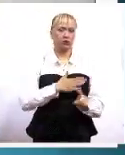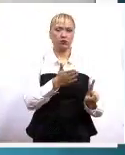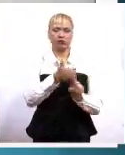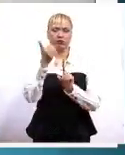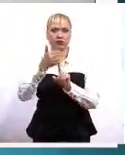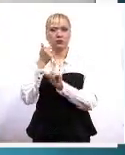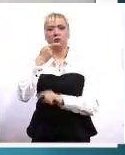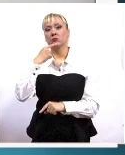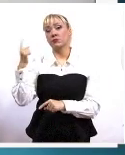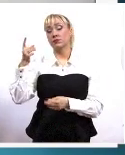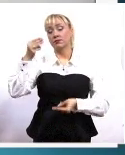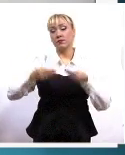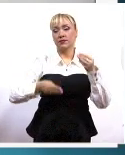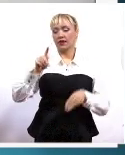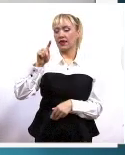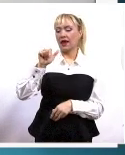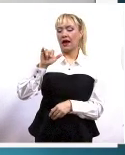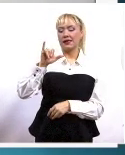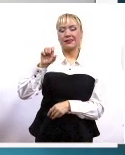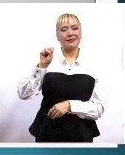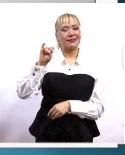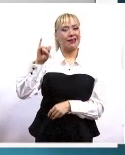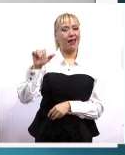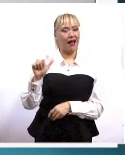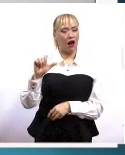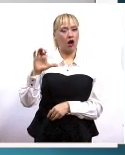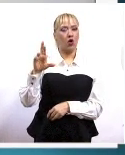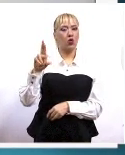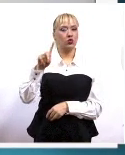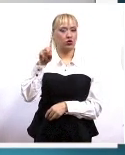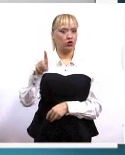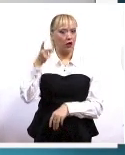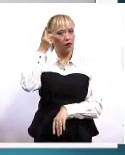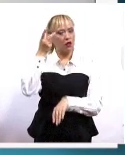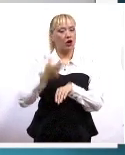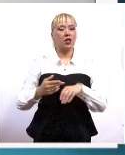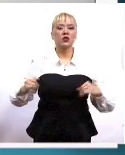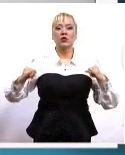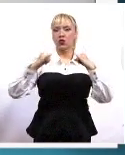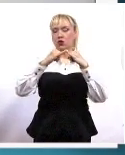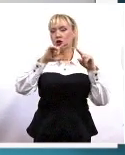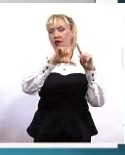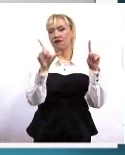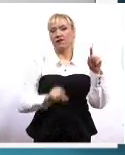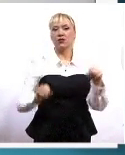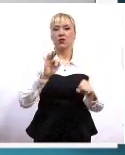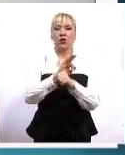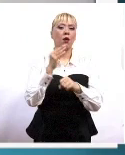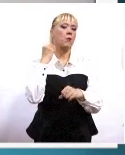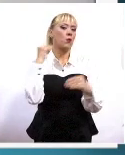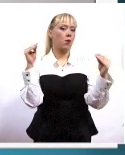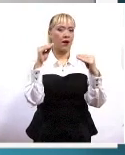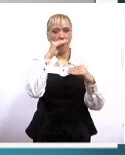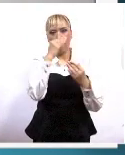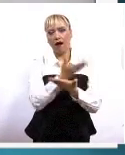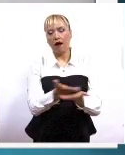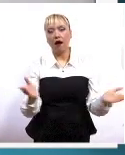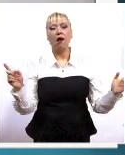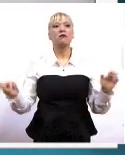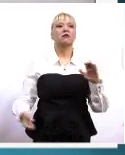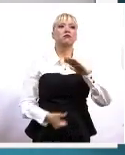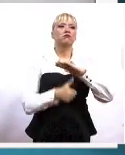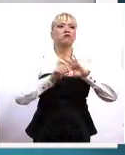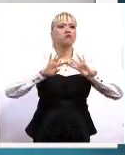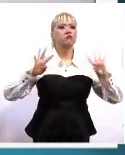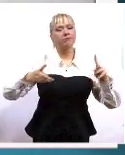lo señaló la magistrada Teaisia Cruz Parcero, directora del Instituto Federal de Defensoría Pública, al participar en las mesas de diálogo sobre